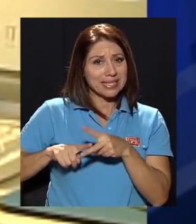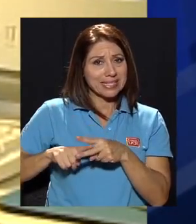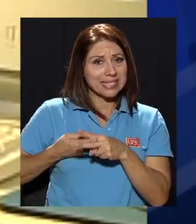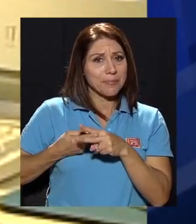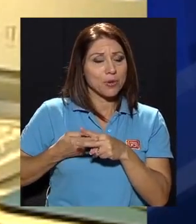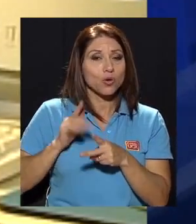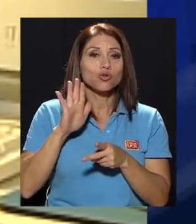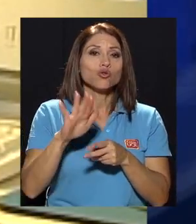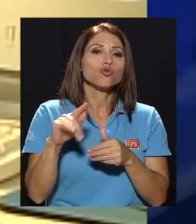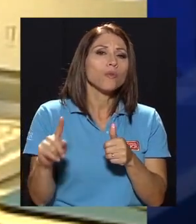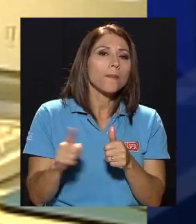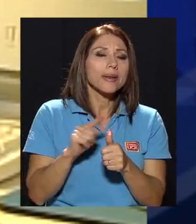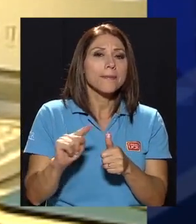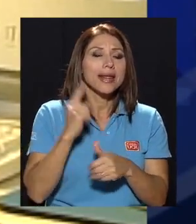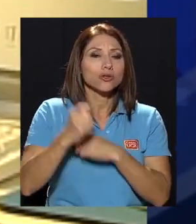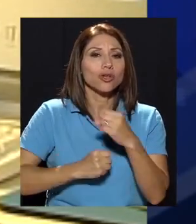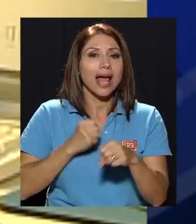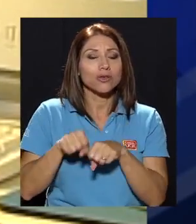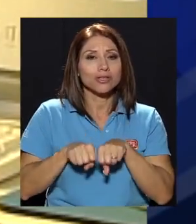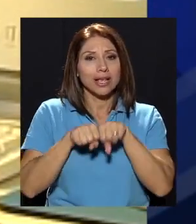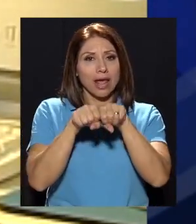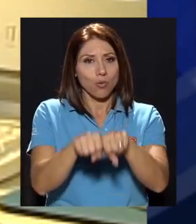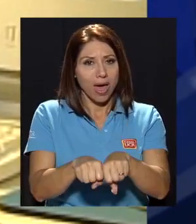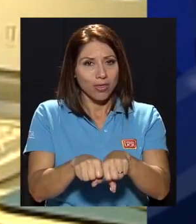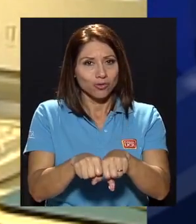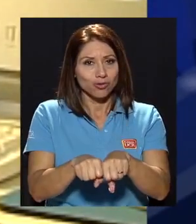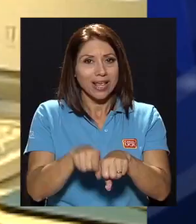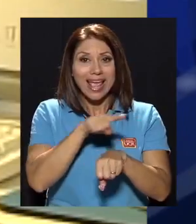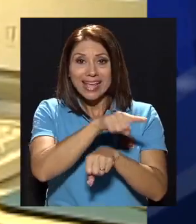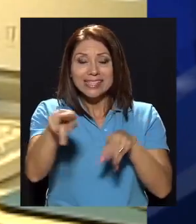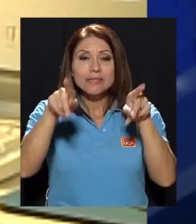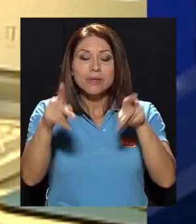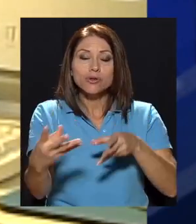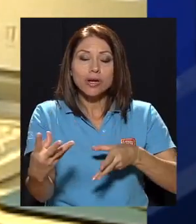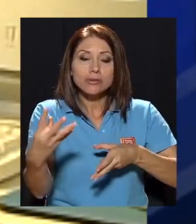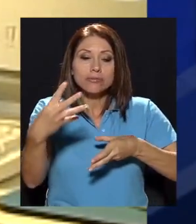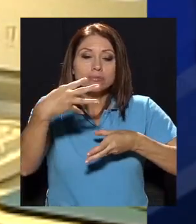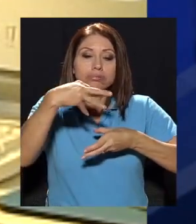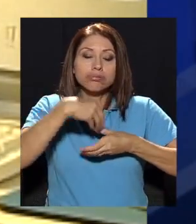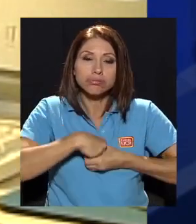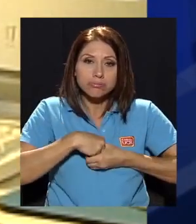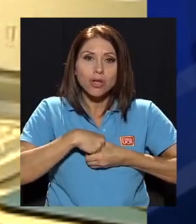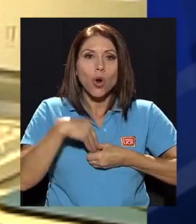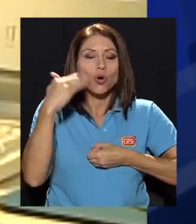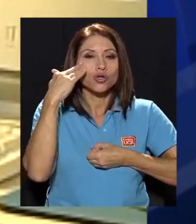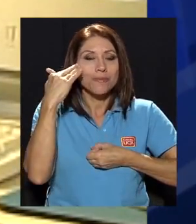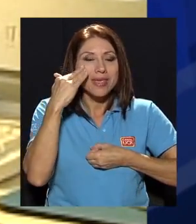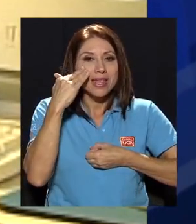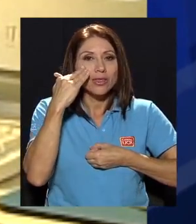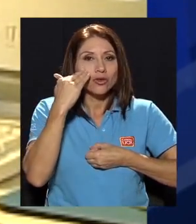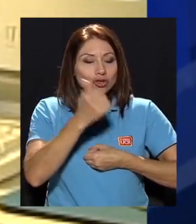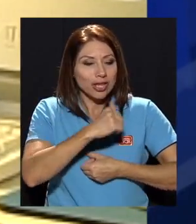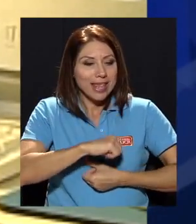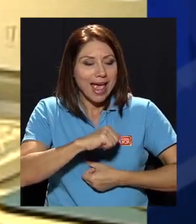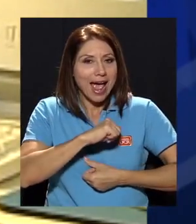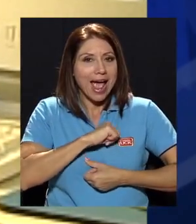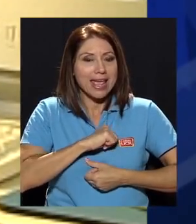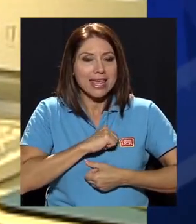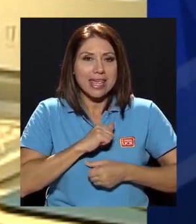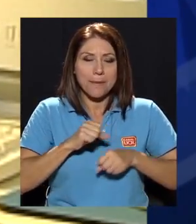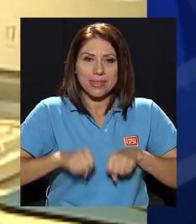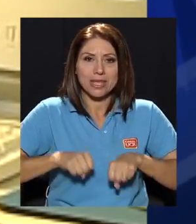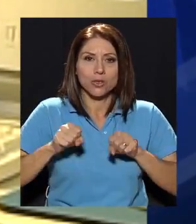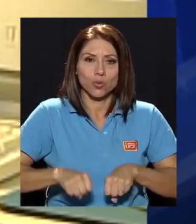graduados se llevaron consigo una serie de conocimientos y aptitudes que creo que les ha